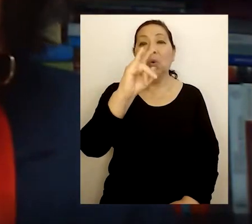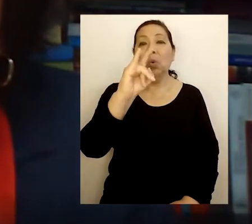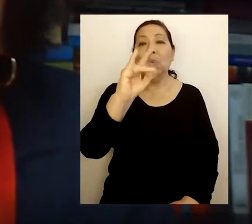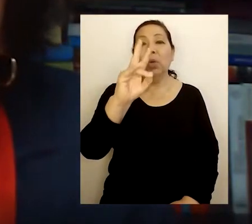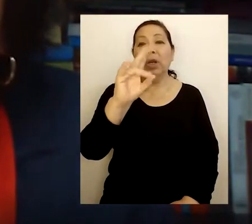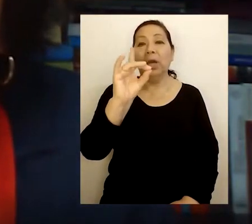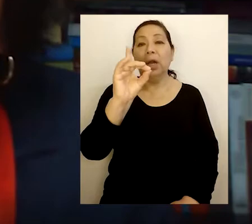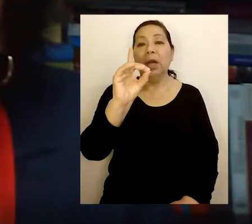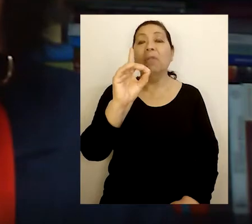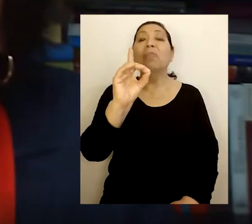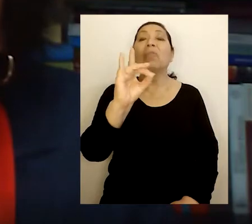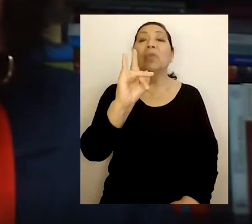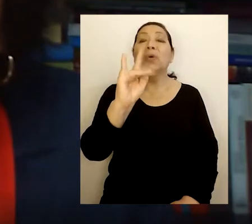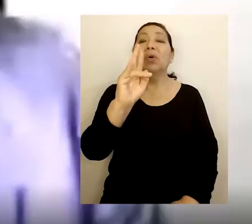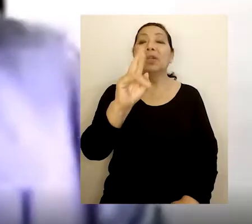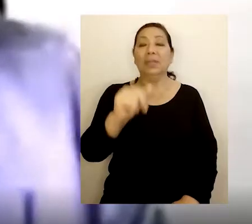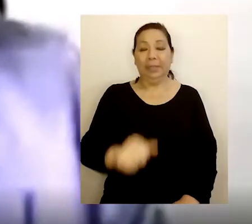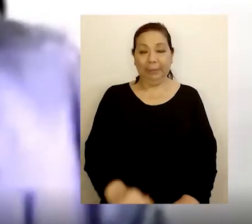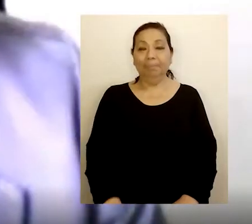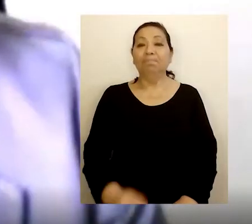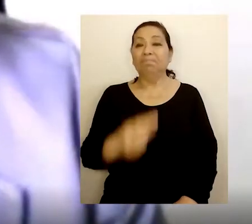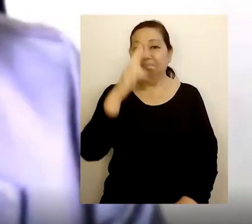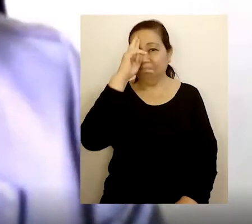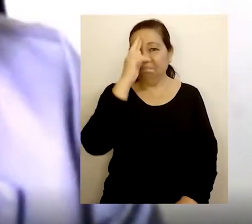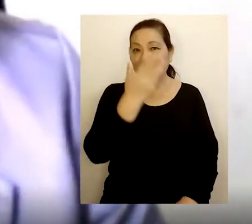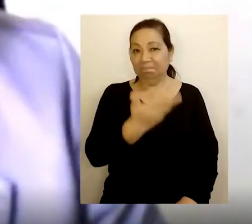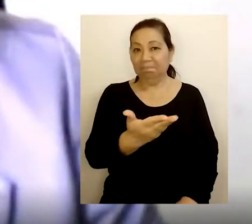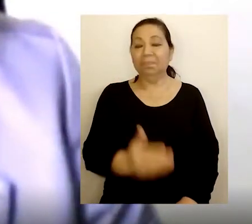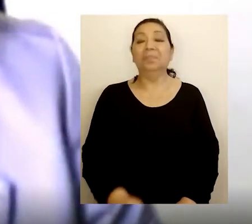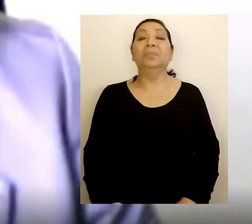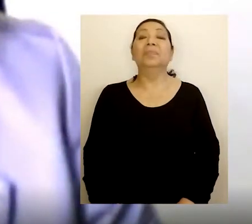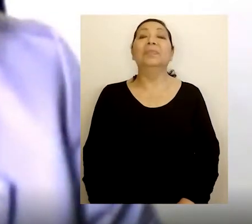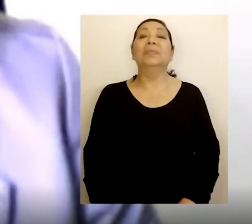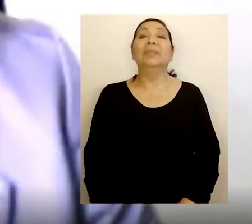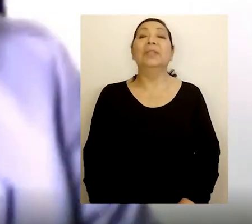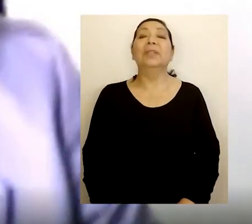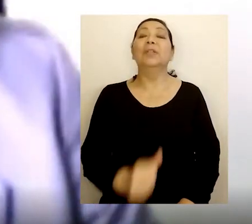informar. Con su venia, presidenta, por su